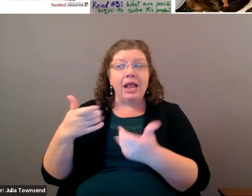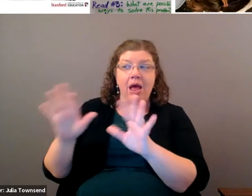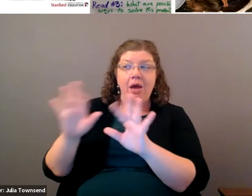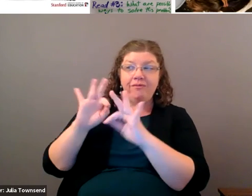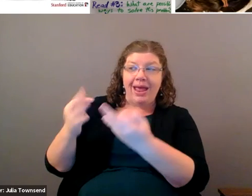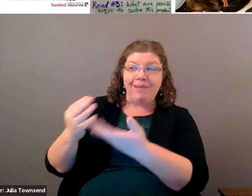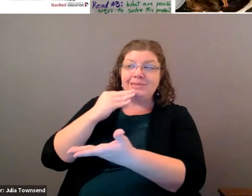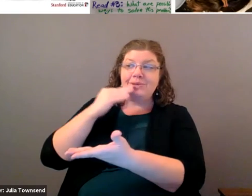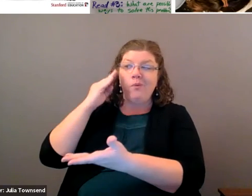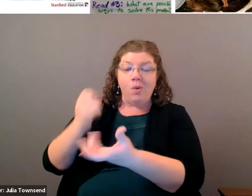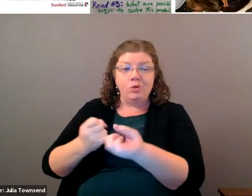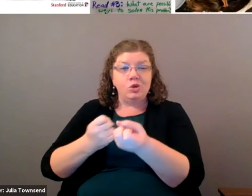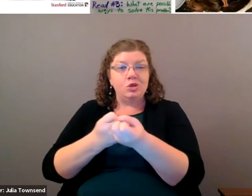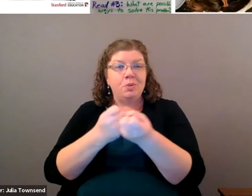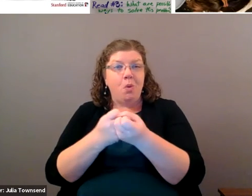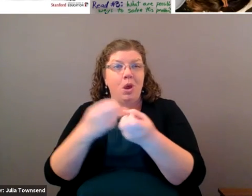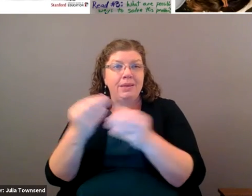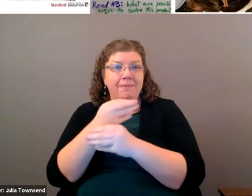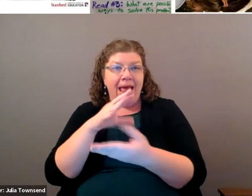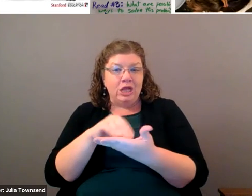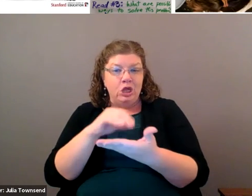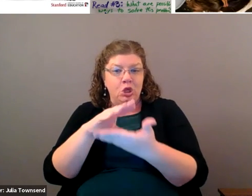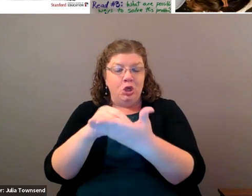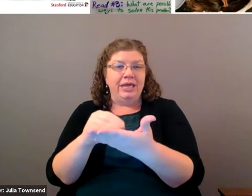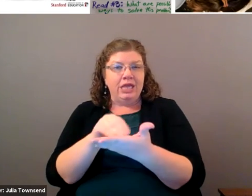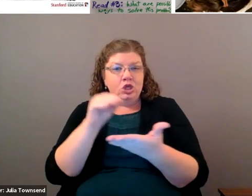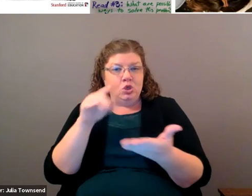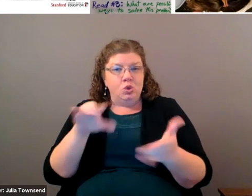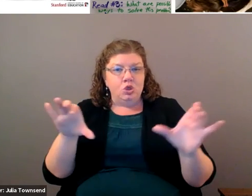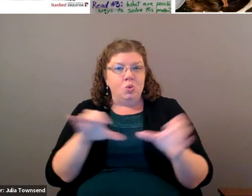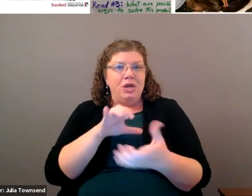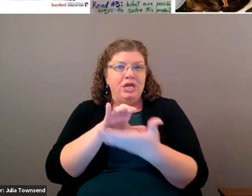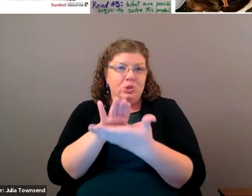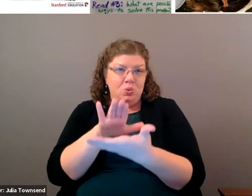puedan apoyar a los niños en casa.